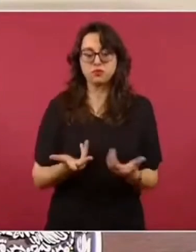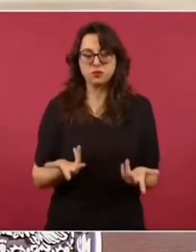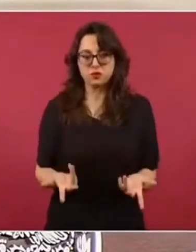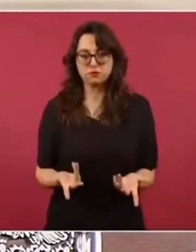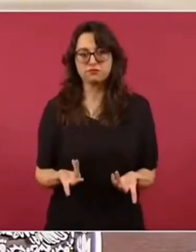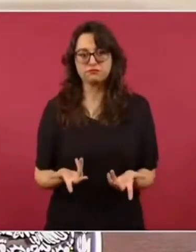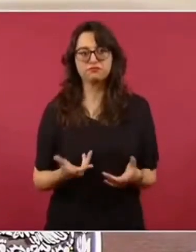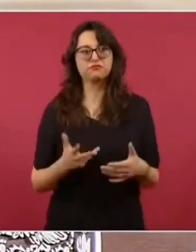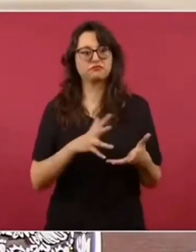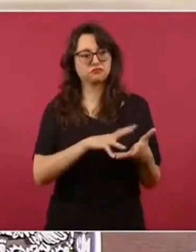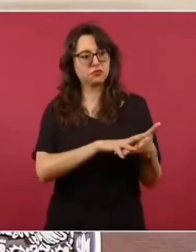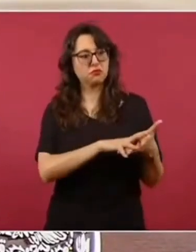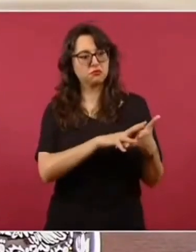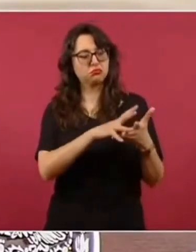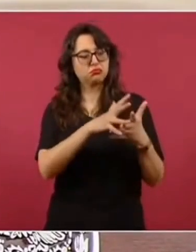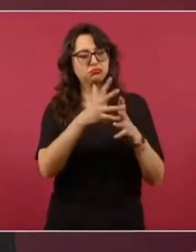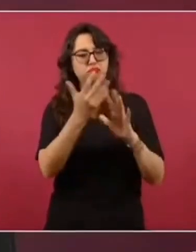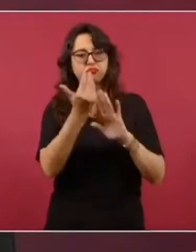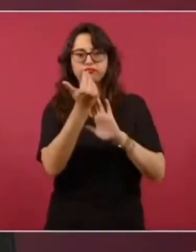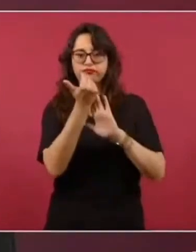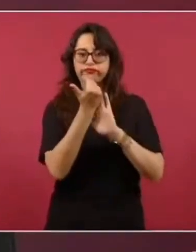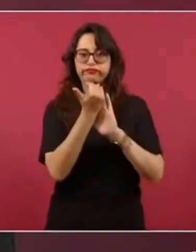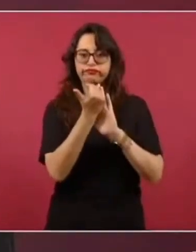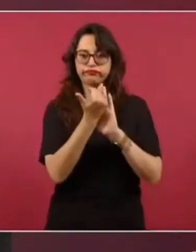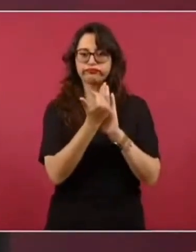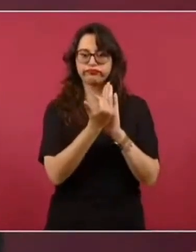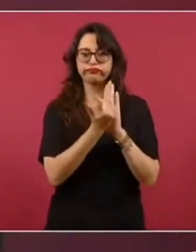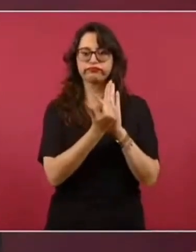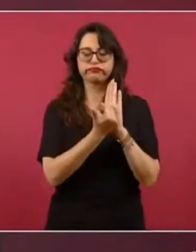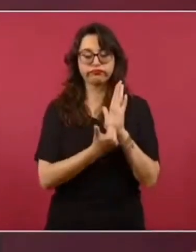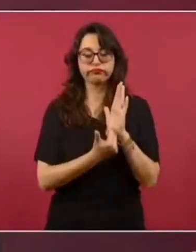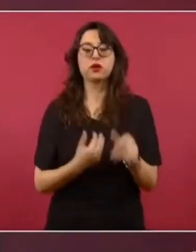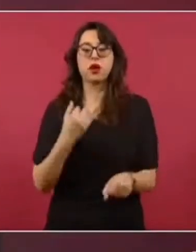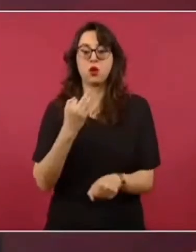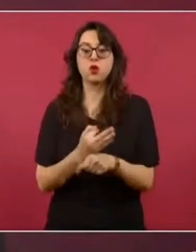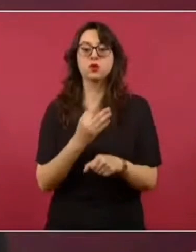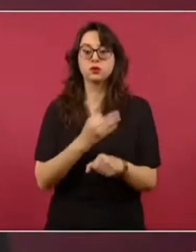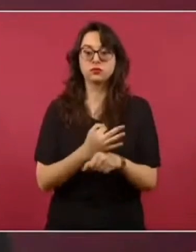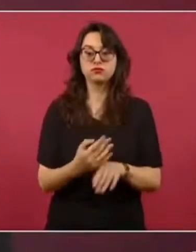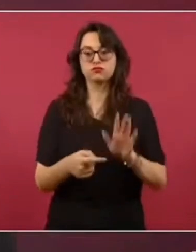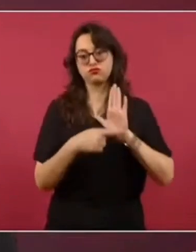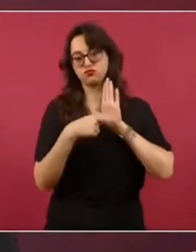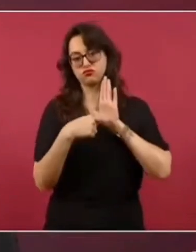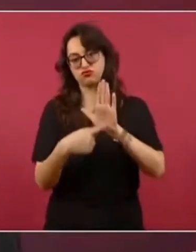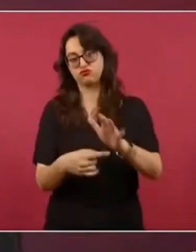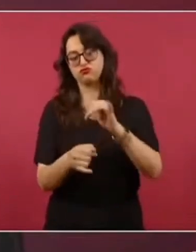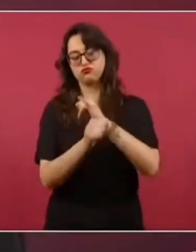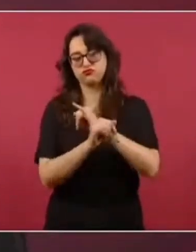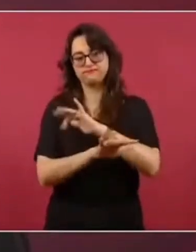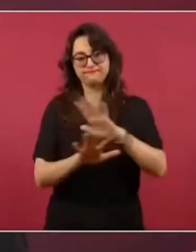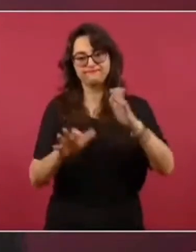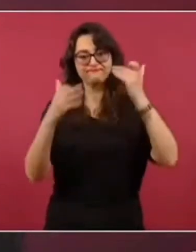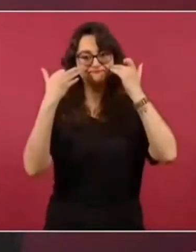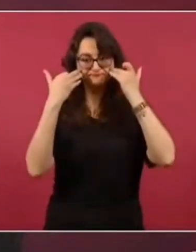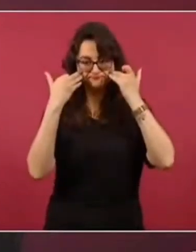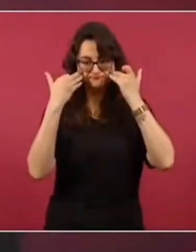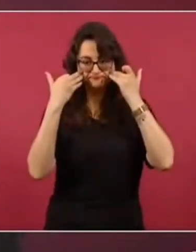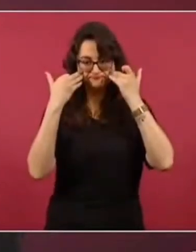disminuyendo la incidencia delictiva. Ahora van ustedes a constatarlo. Y vamos a seguir